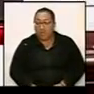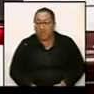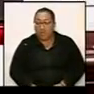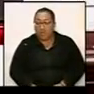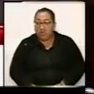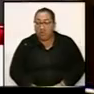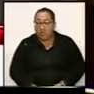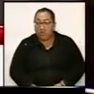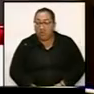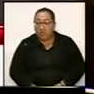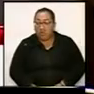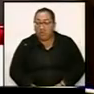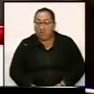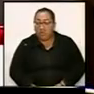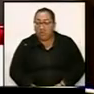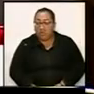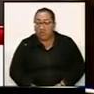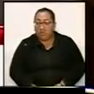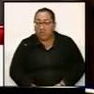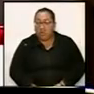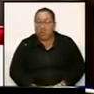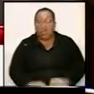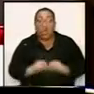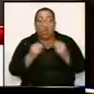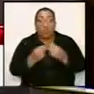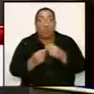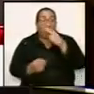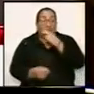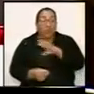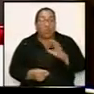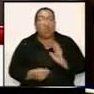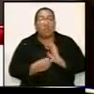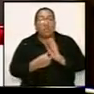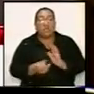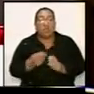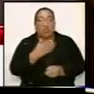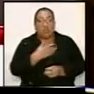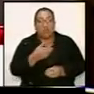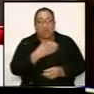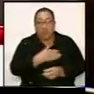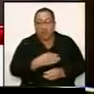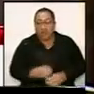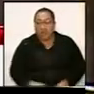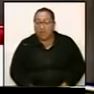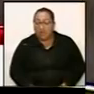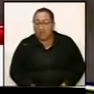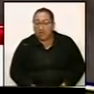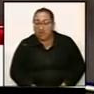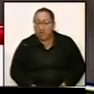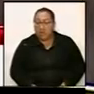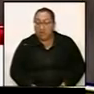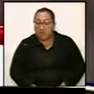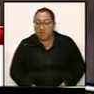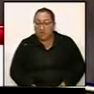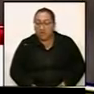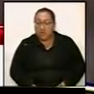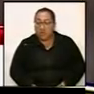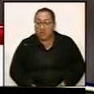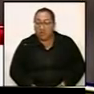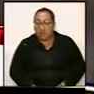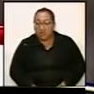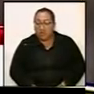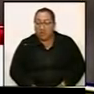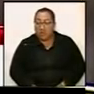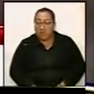Para que concluya. El Grupo por la Infancia le presentó al presidente de la República la propuesta. Por